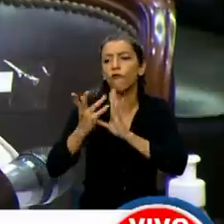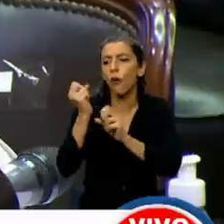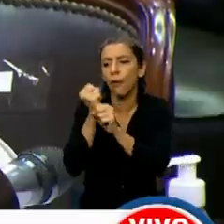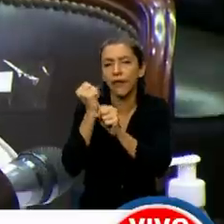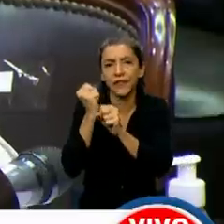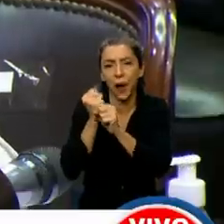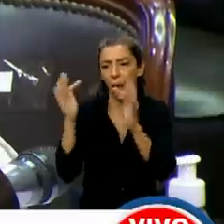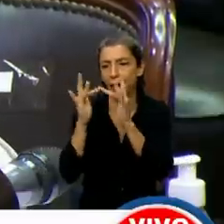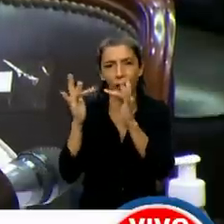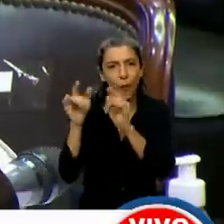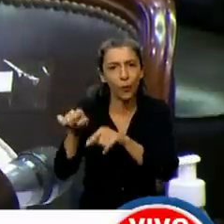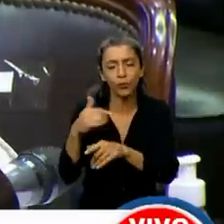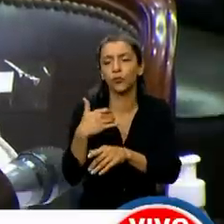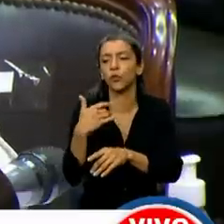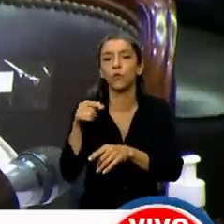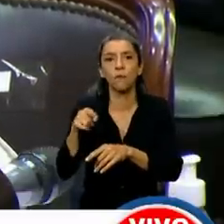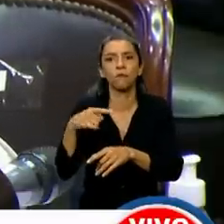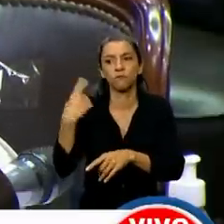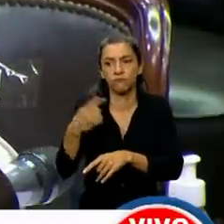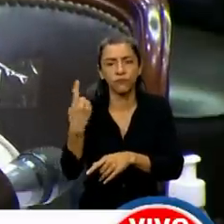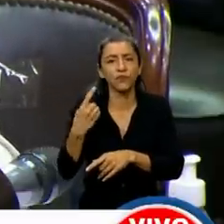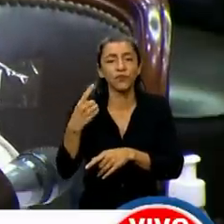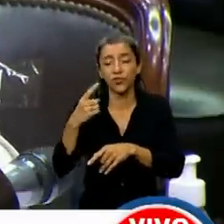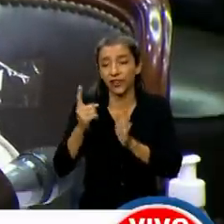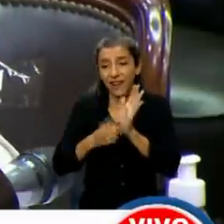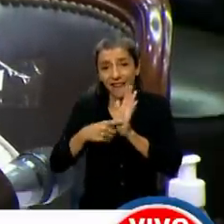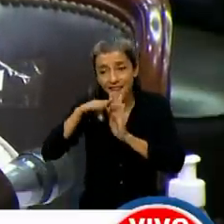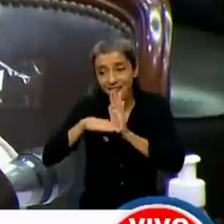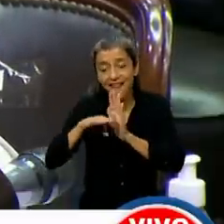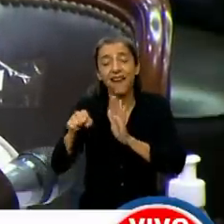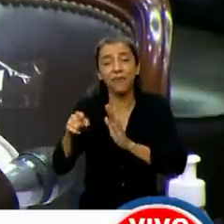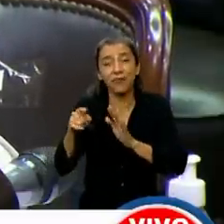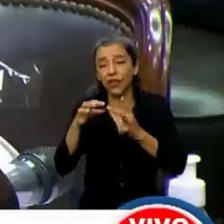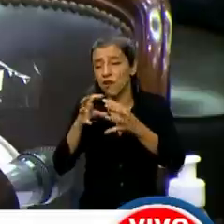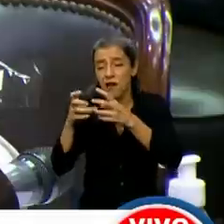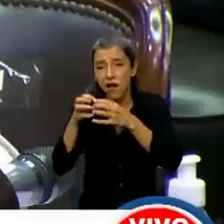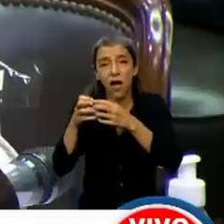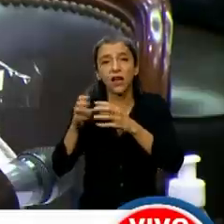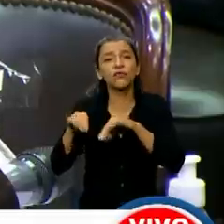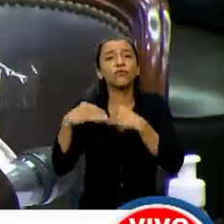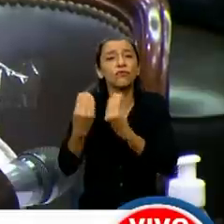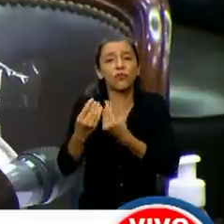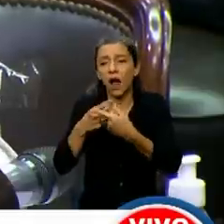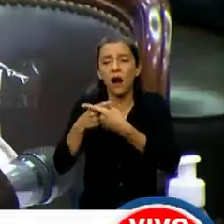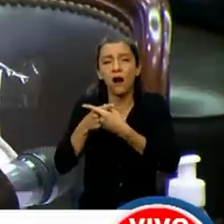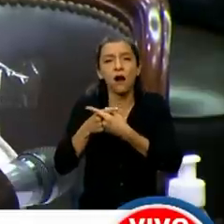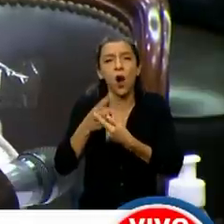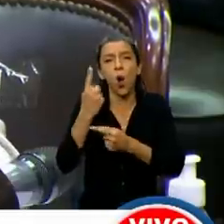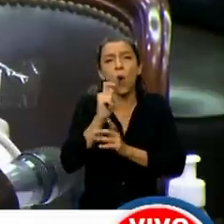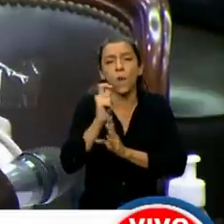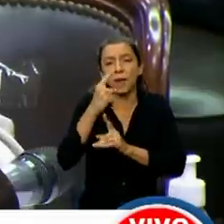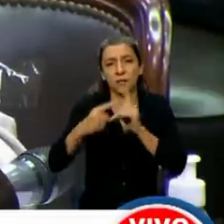solamente discutir ese reglamento nos llevó más de un mes y medio casi